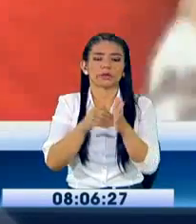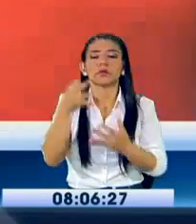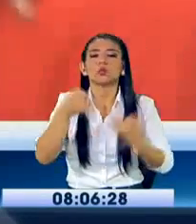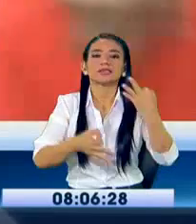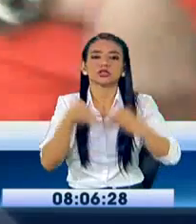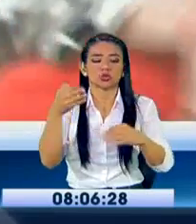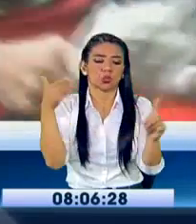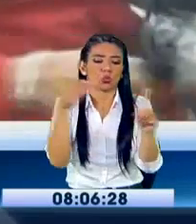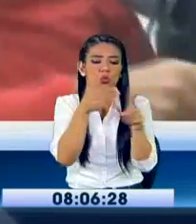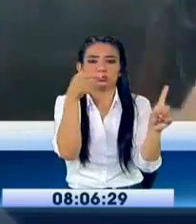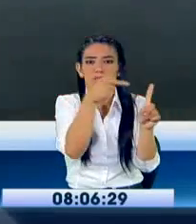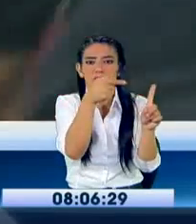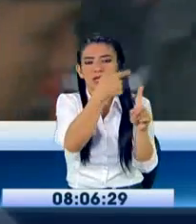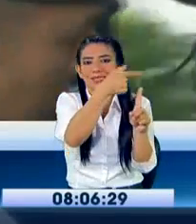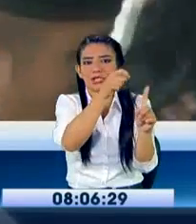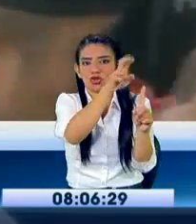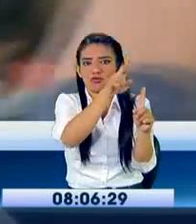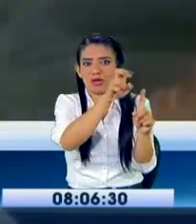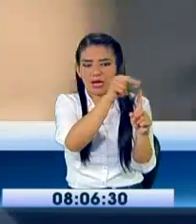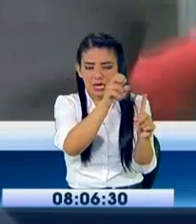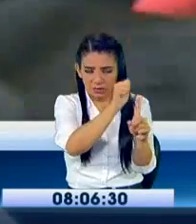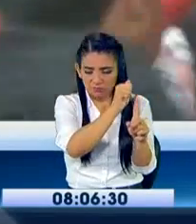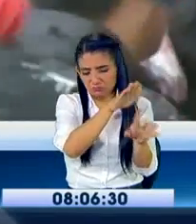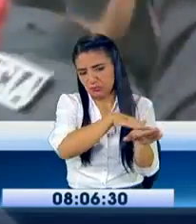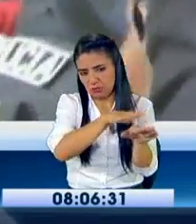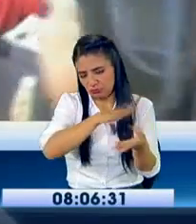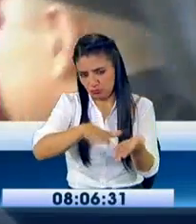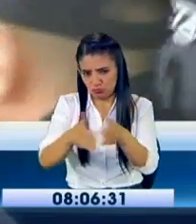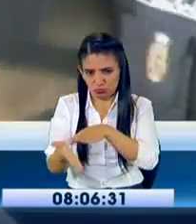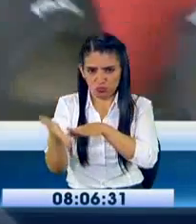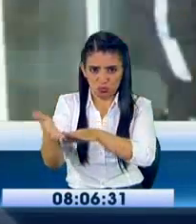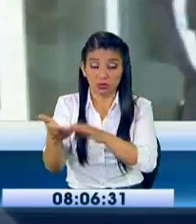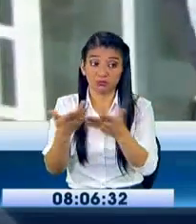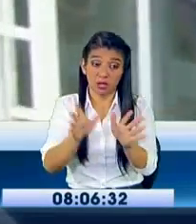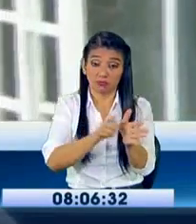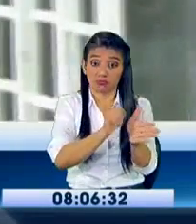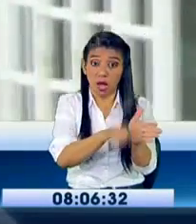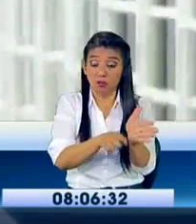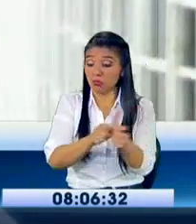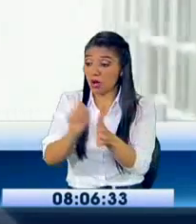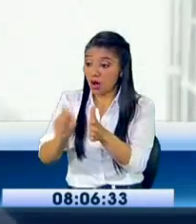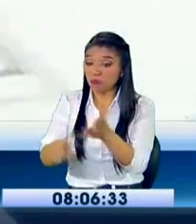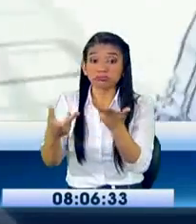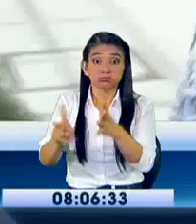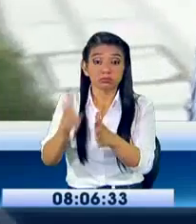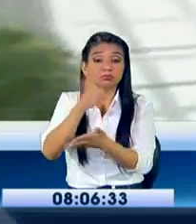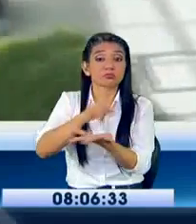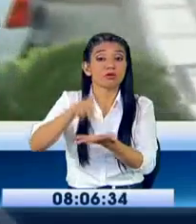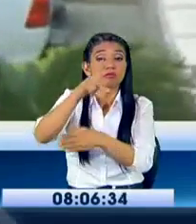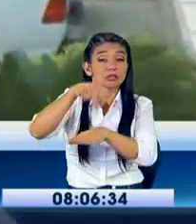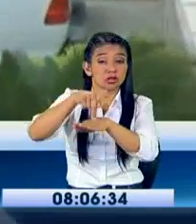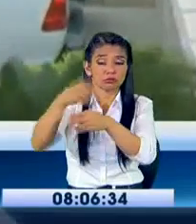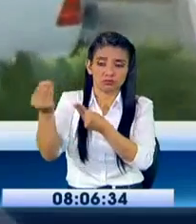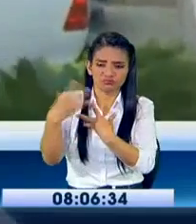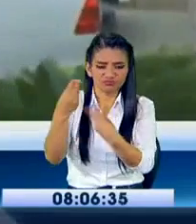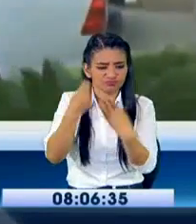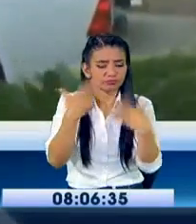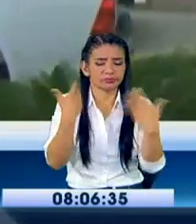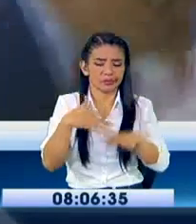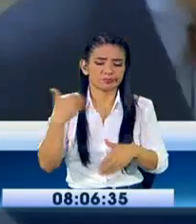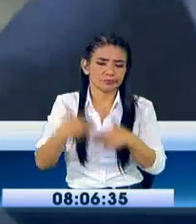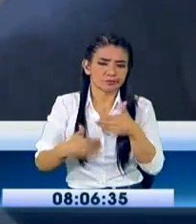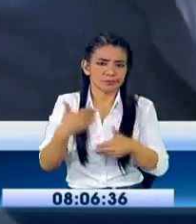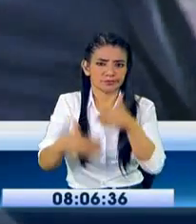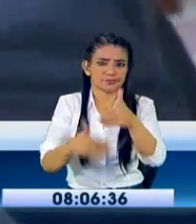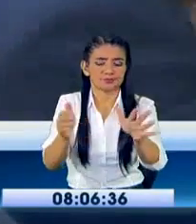al reo del crimen que cometieron con Sharon a la pena de 34 años. Los abogados expresan su conformidad en el desarrollo